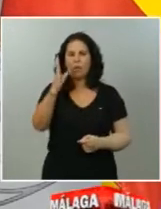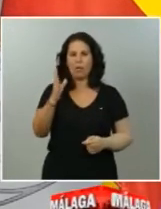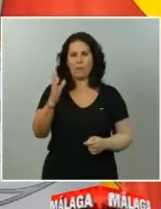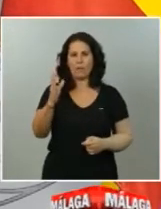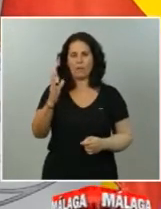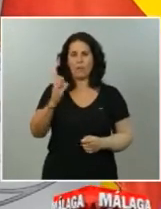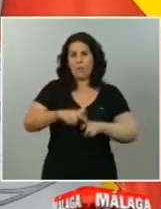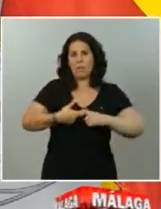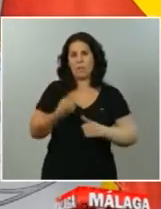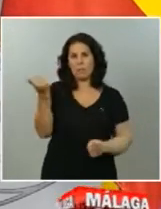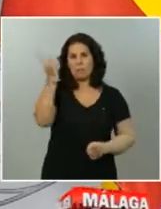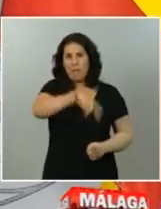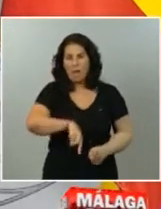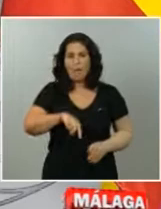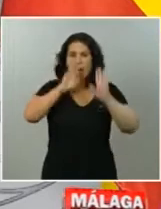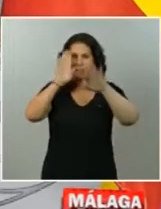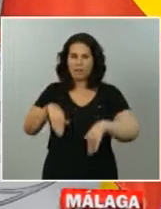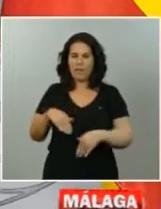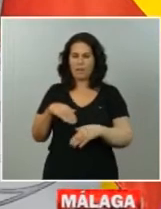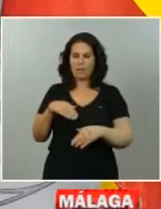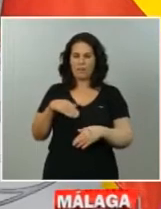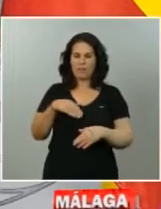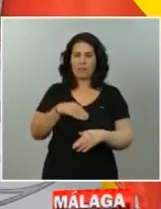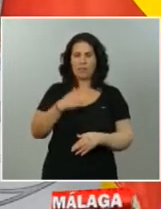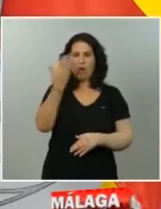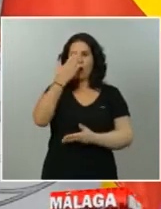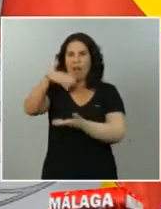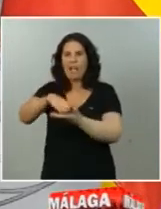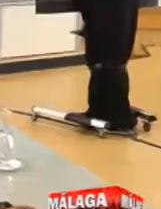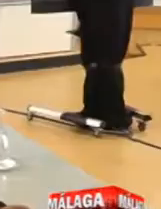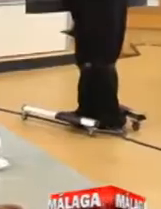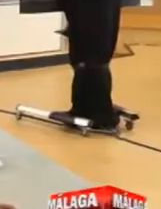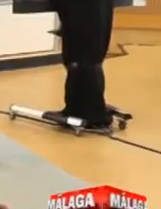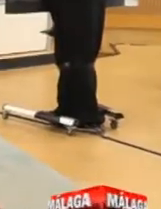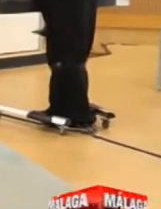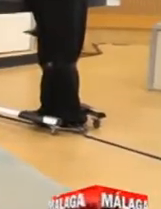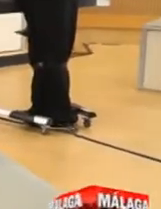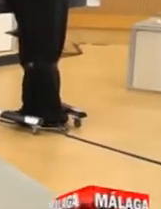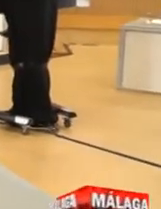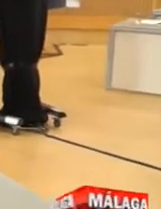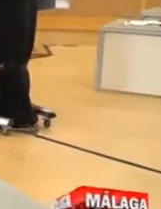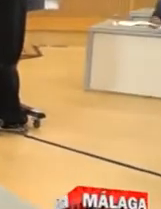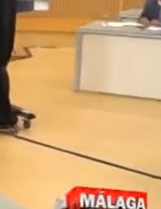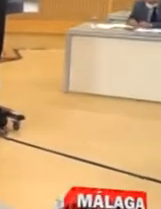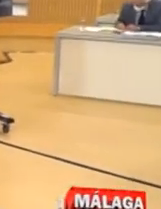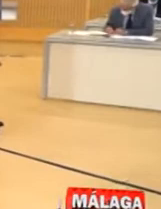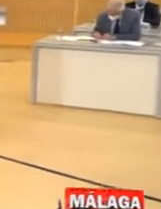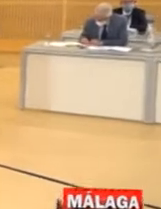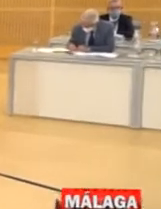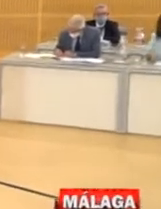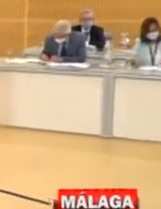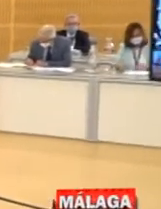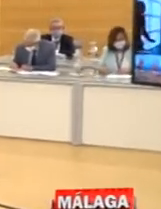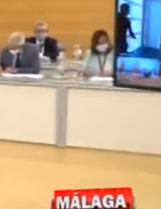a un colegio, a una escuela con un entorno escolar muy seguro. Los presidentes autonómicos volverán a reunirse de manera